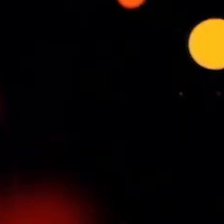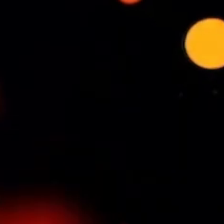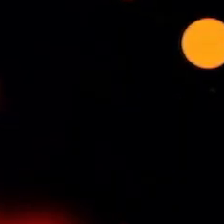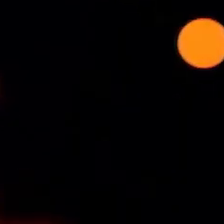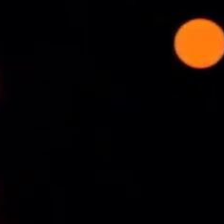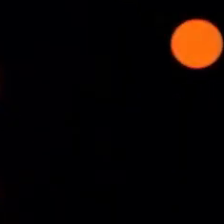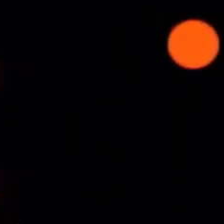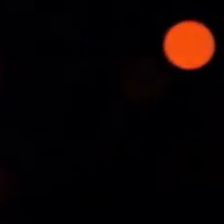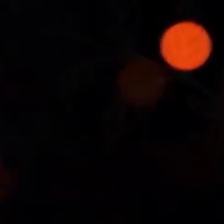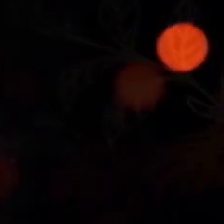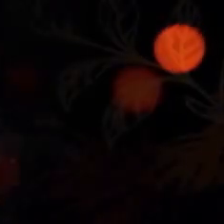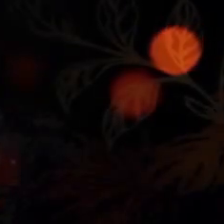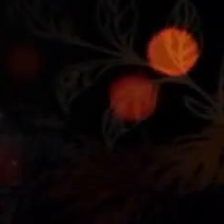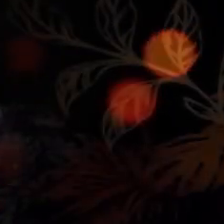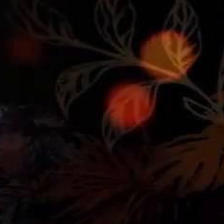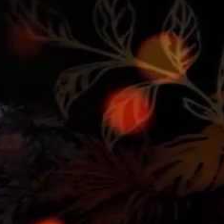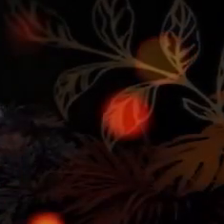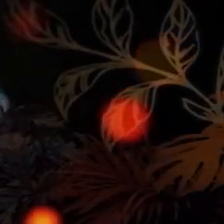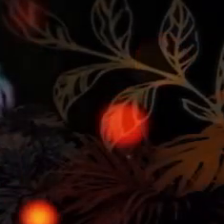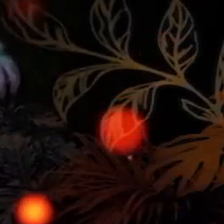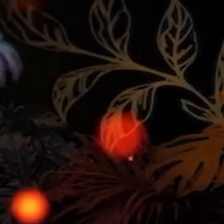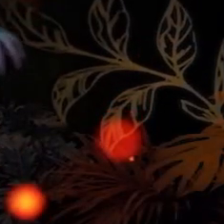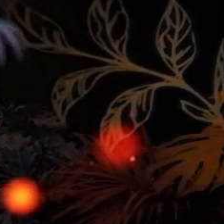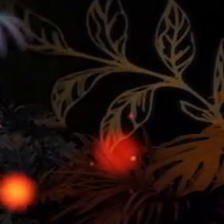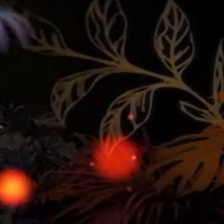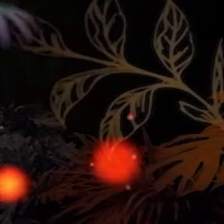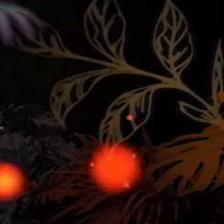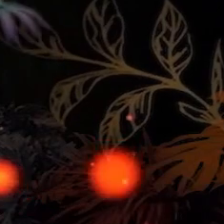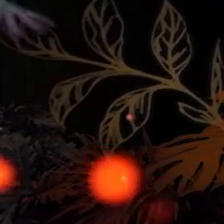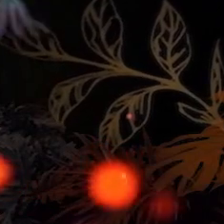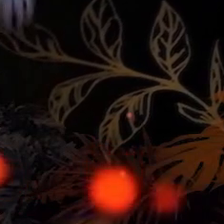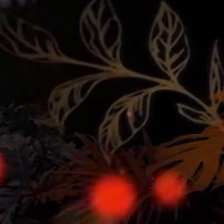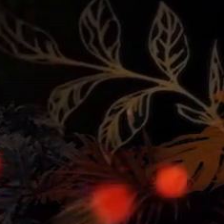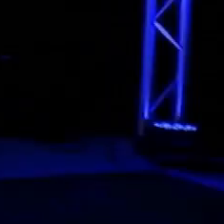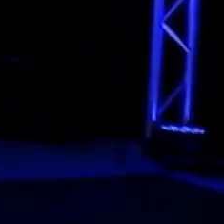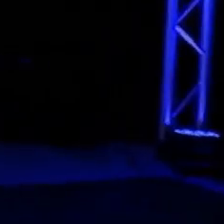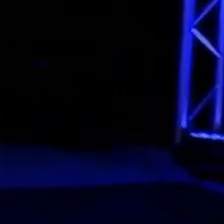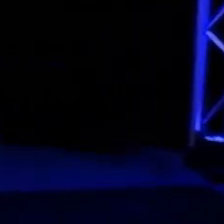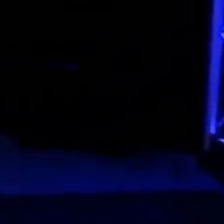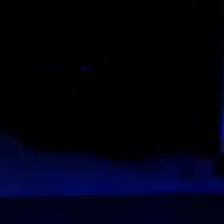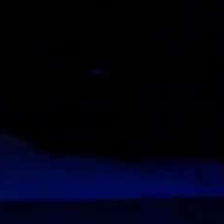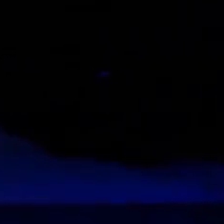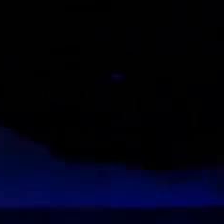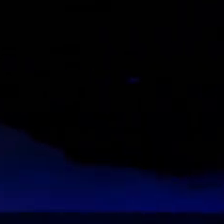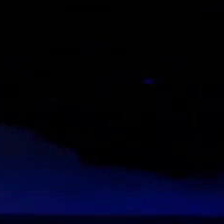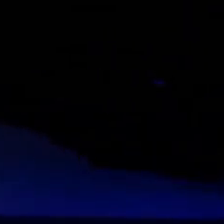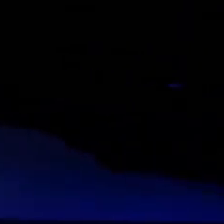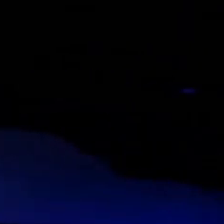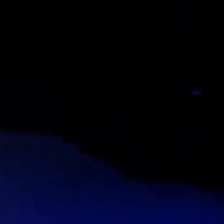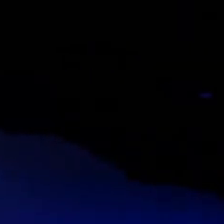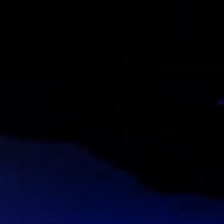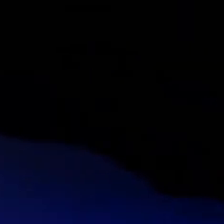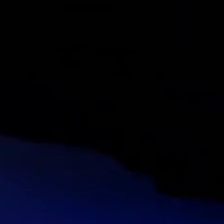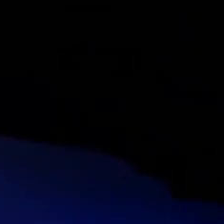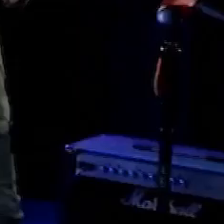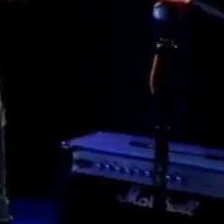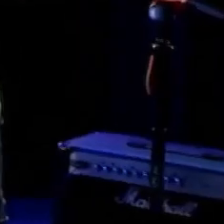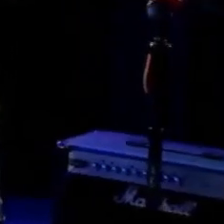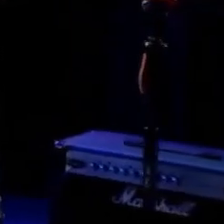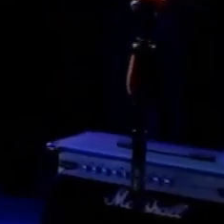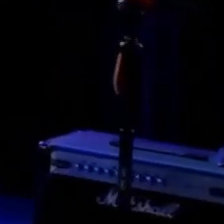Audiotopía Bicentenario el concurso de música original en busca de las canciones que representan a nuestra Costa Rica de